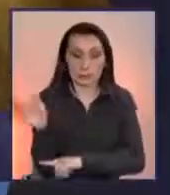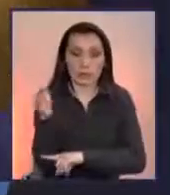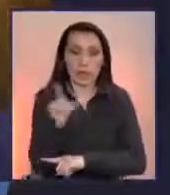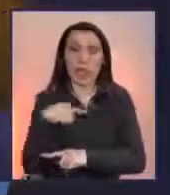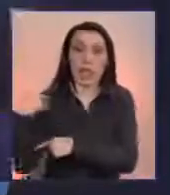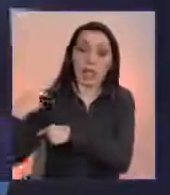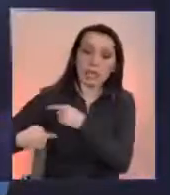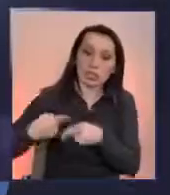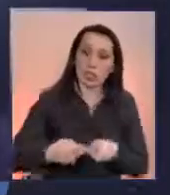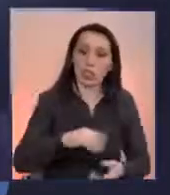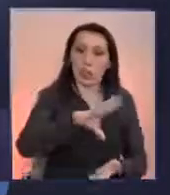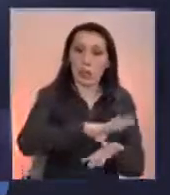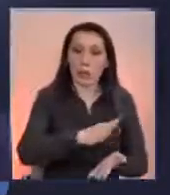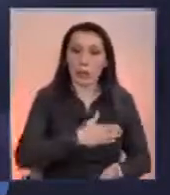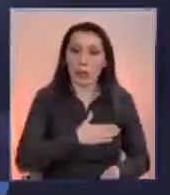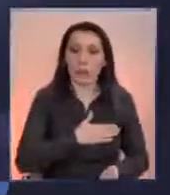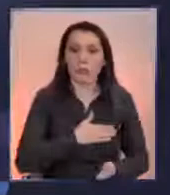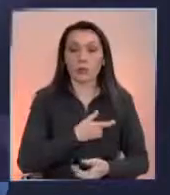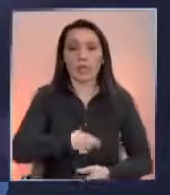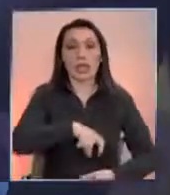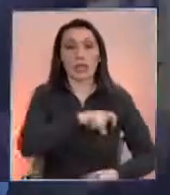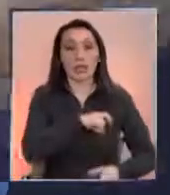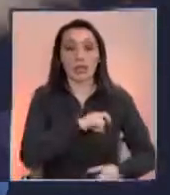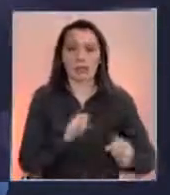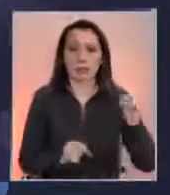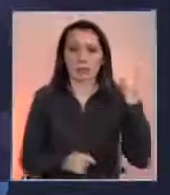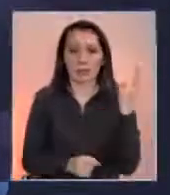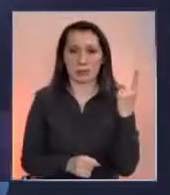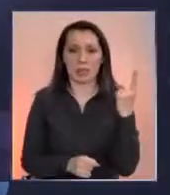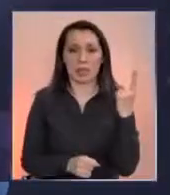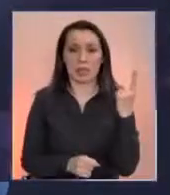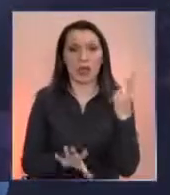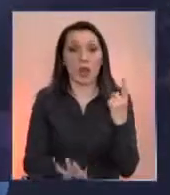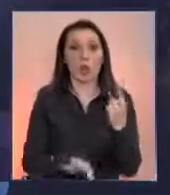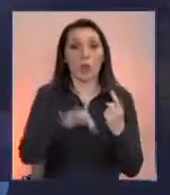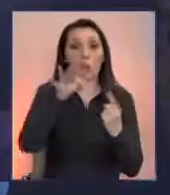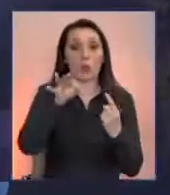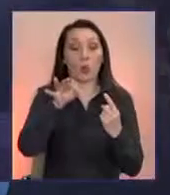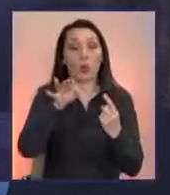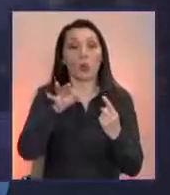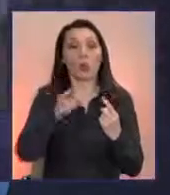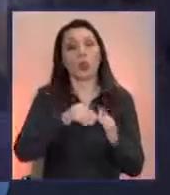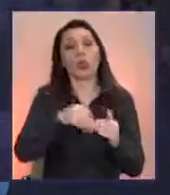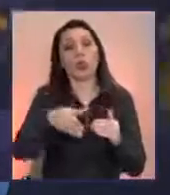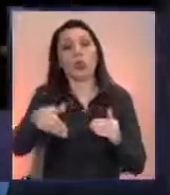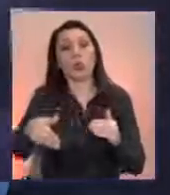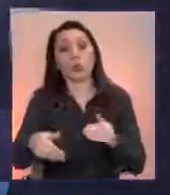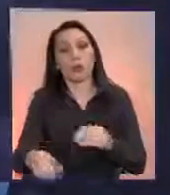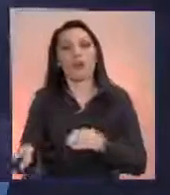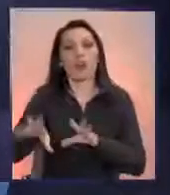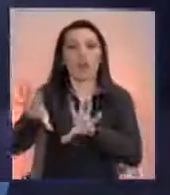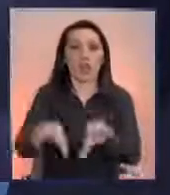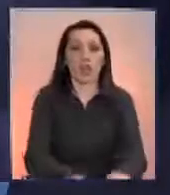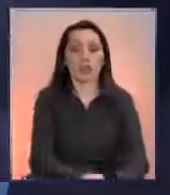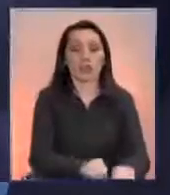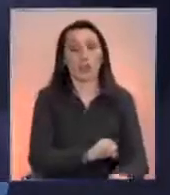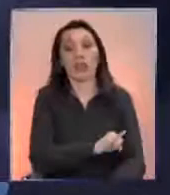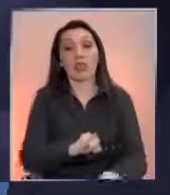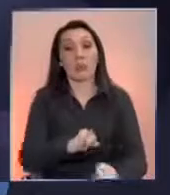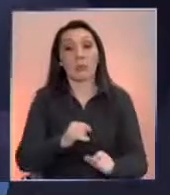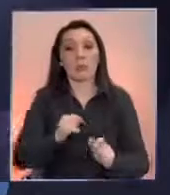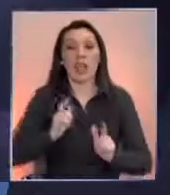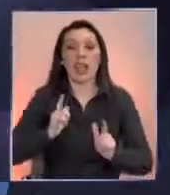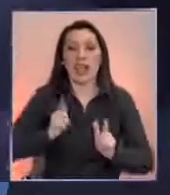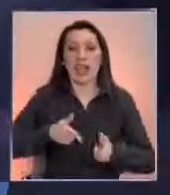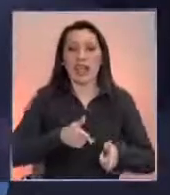de nuestro país tiene a los españoles como protagonista. Primero fue el descubrimiento y la posterior reconquista. Luego, con el